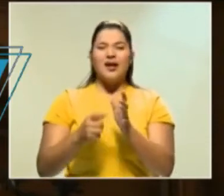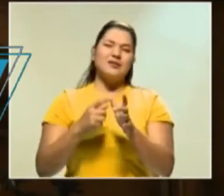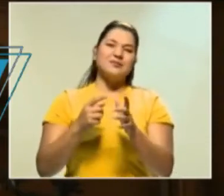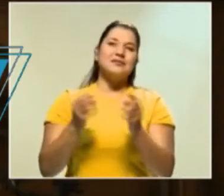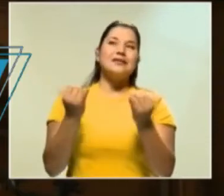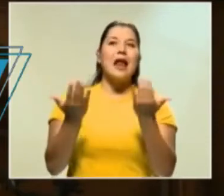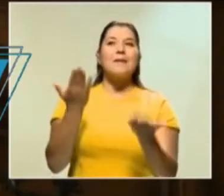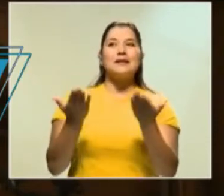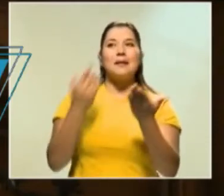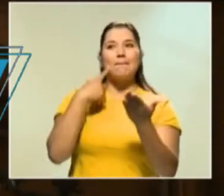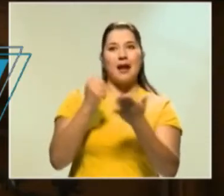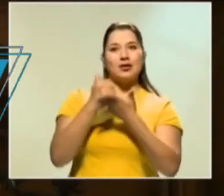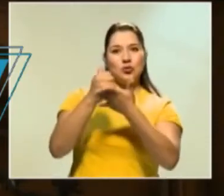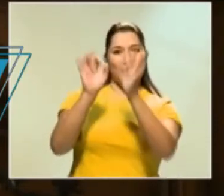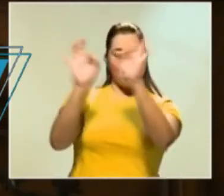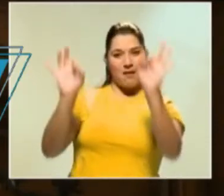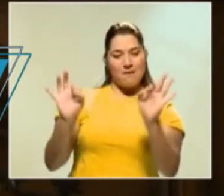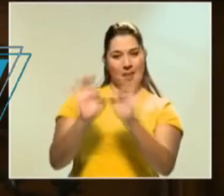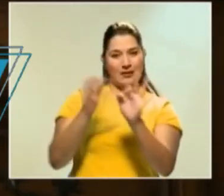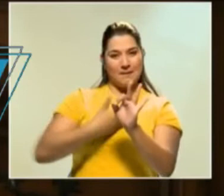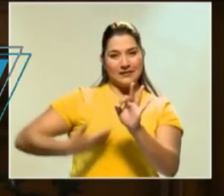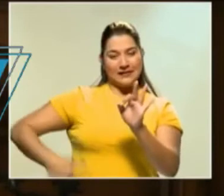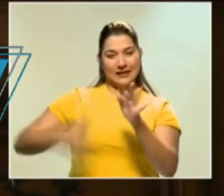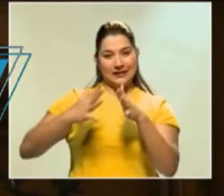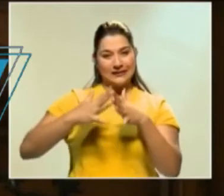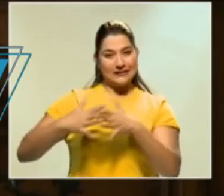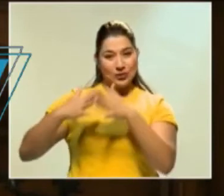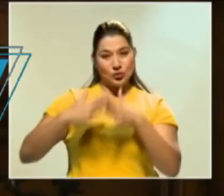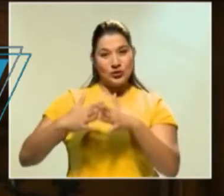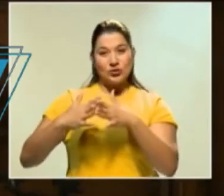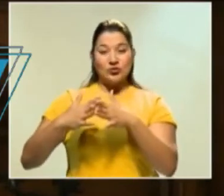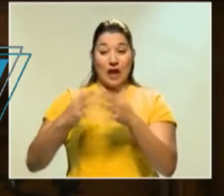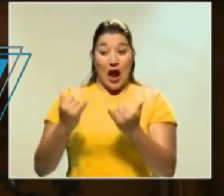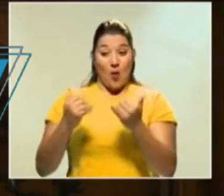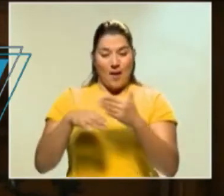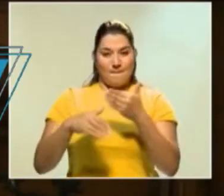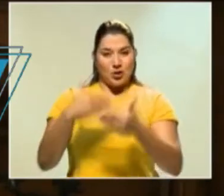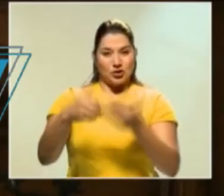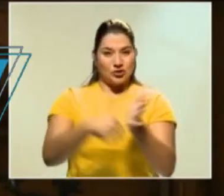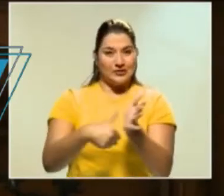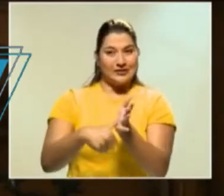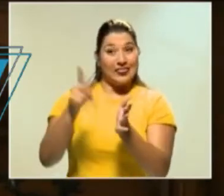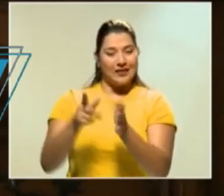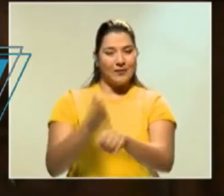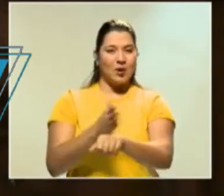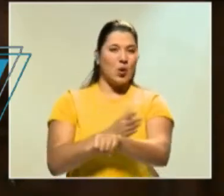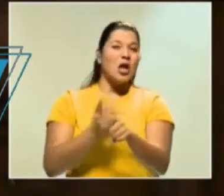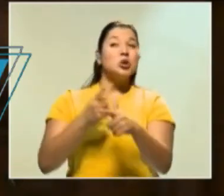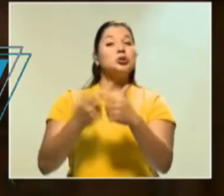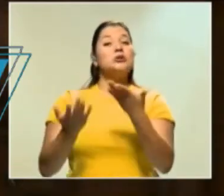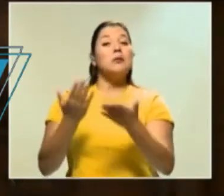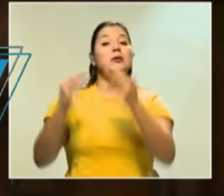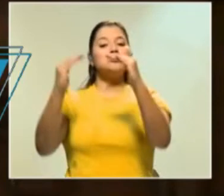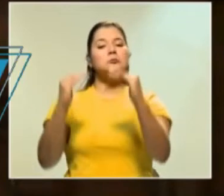que enérgico en la arena internacional. Todo esto es posible gracias muy pasajeras,